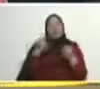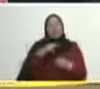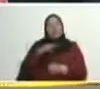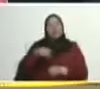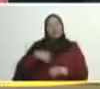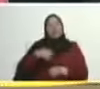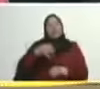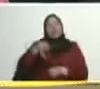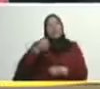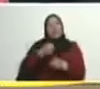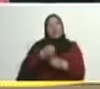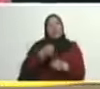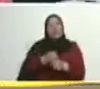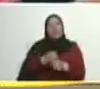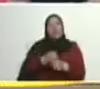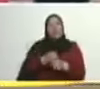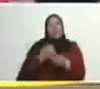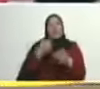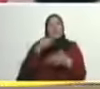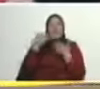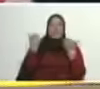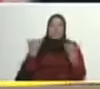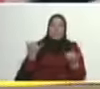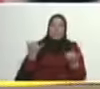todos nuestros pueblos